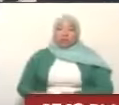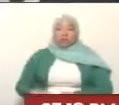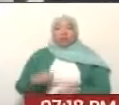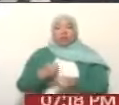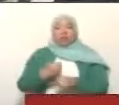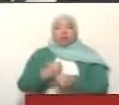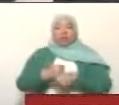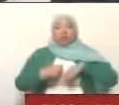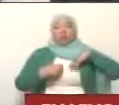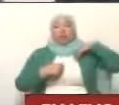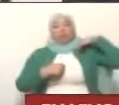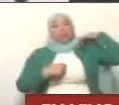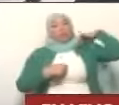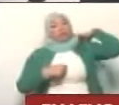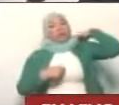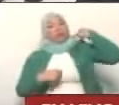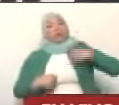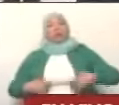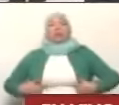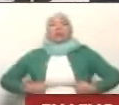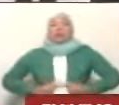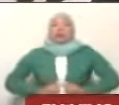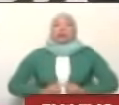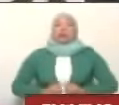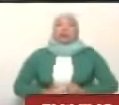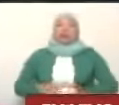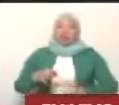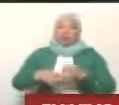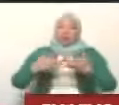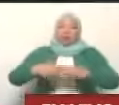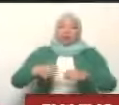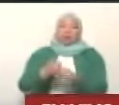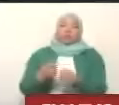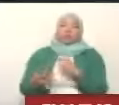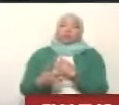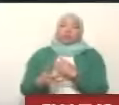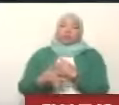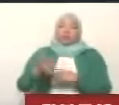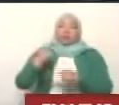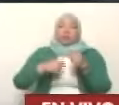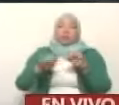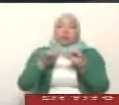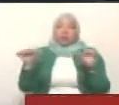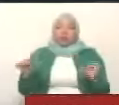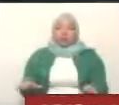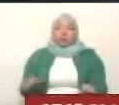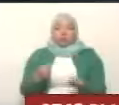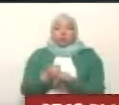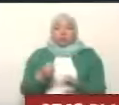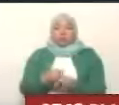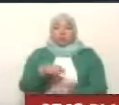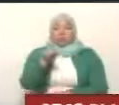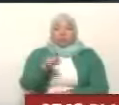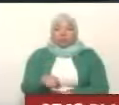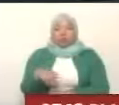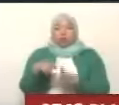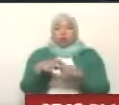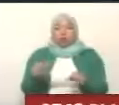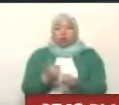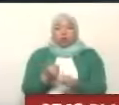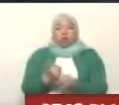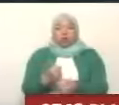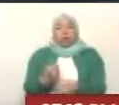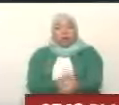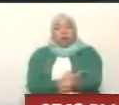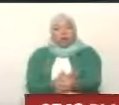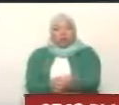acá, a traer industria, a traer tecnología, a traer capital. Y además todo eso